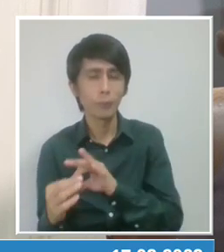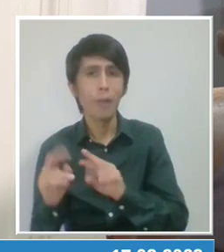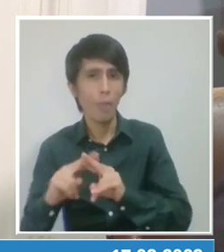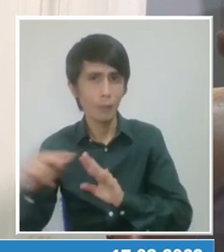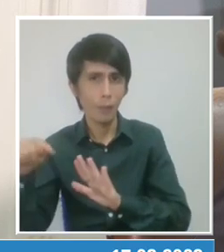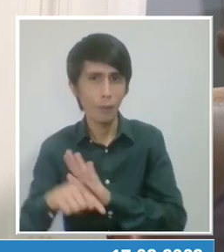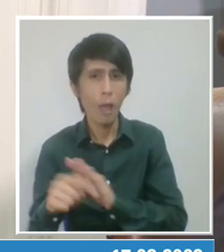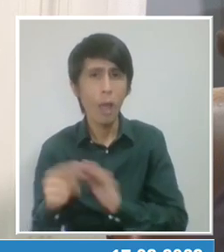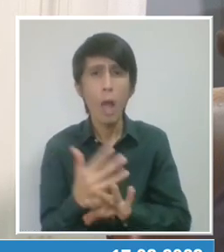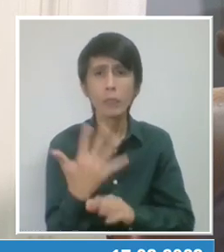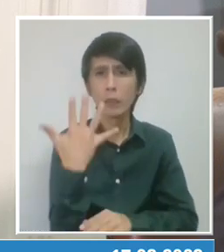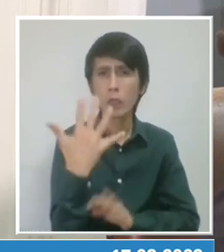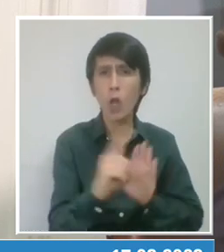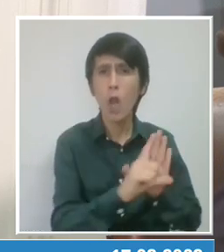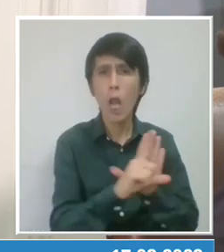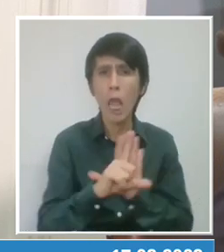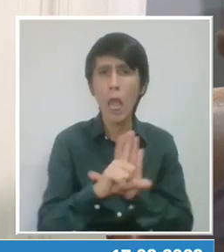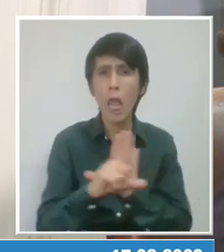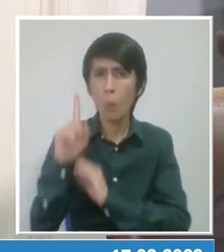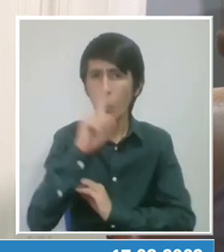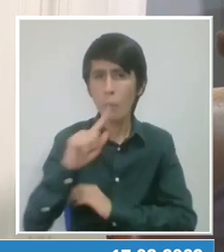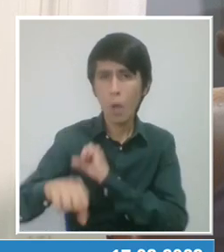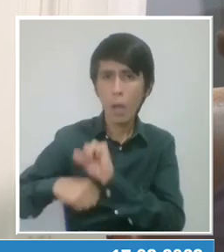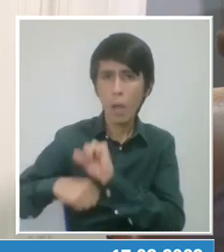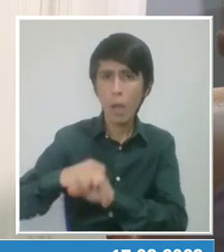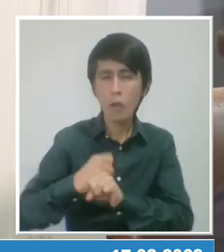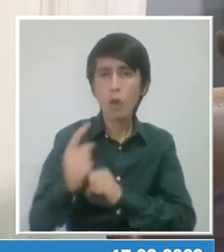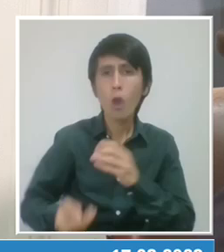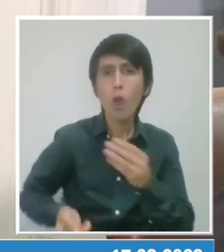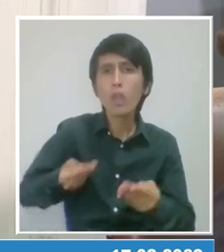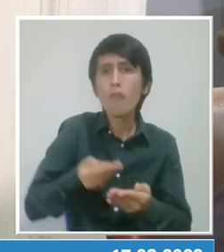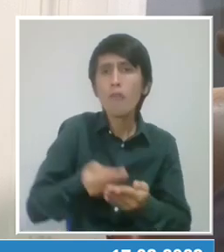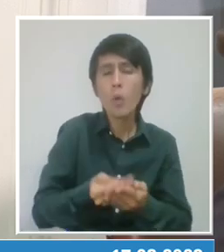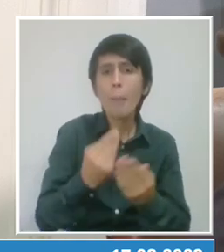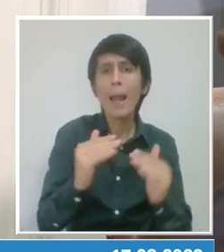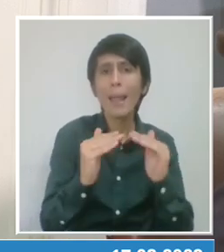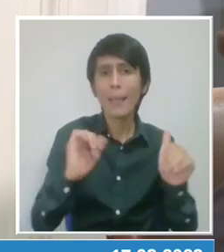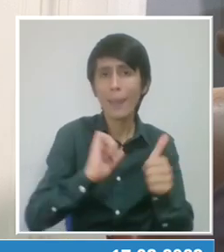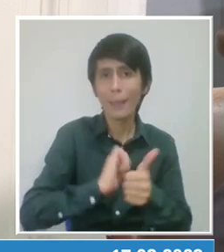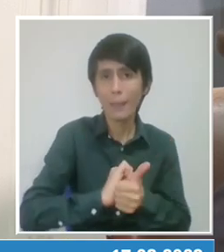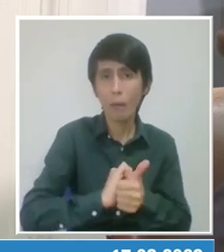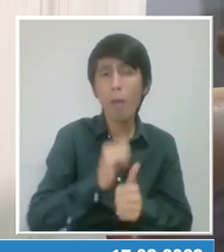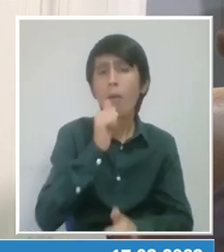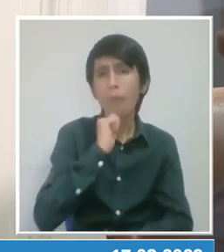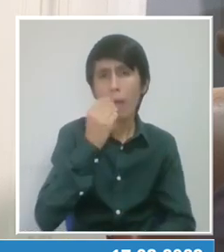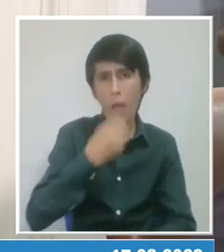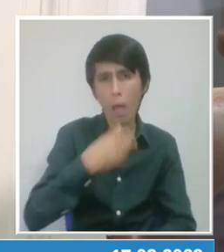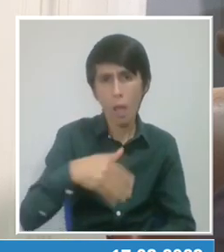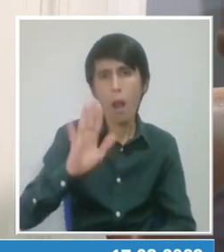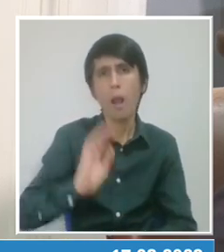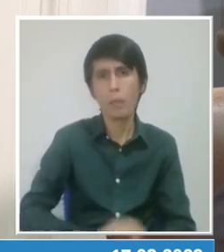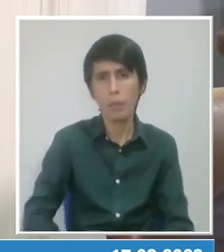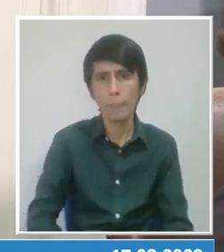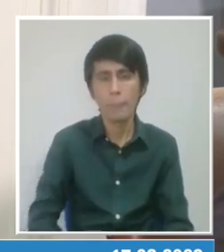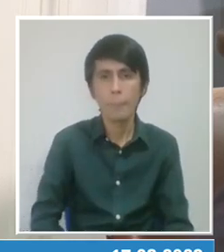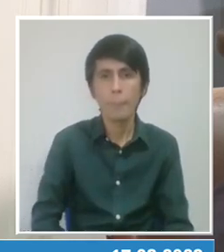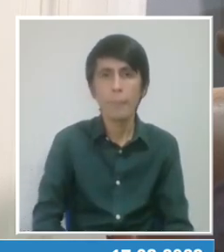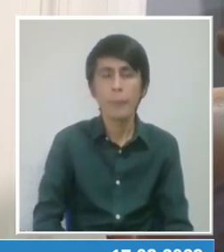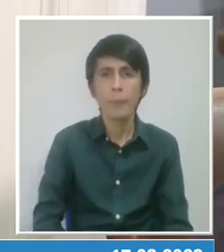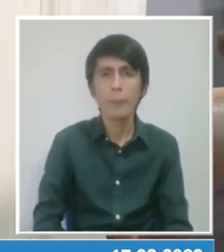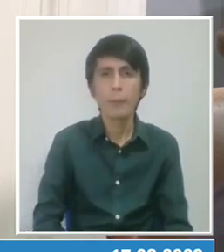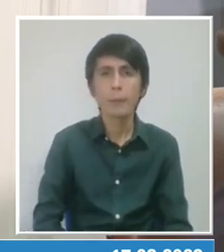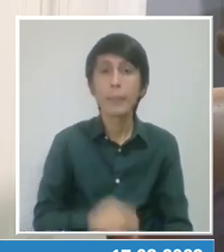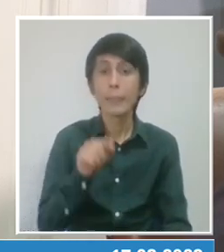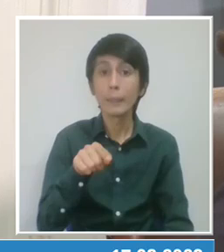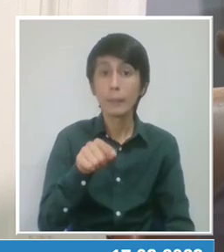Chile que contribuyen a la equidad de género. Pero falta mucho. Pero eso, voy a volver sobre este